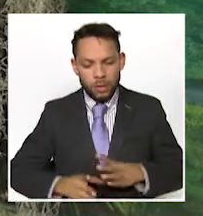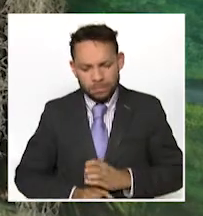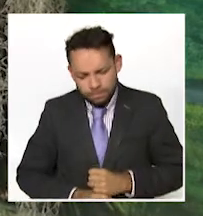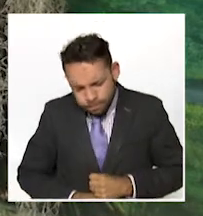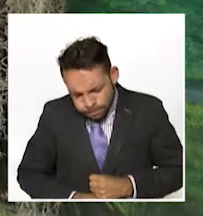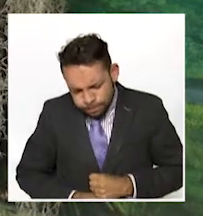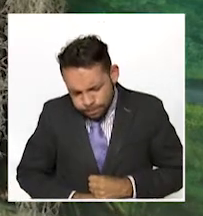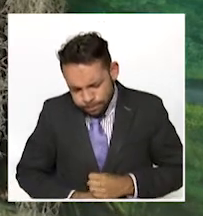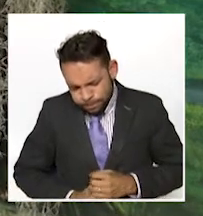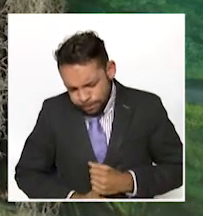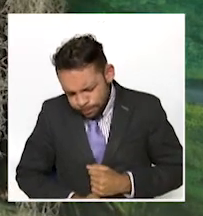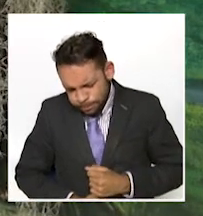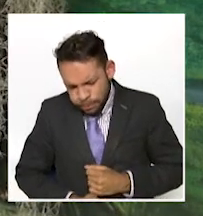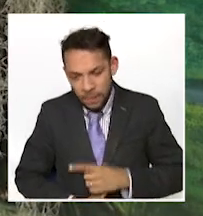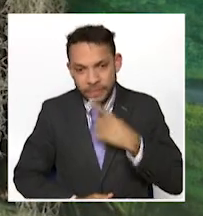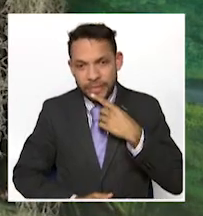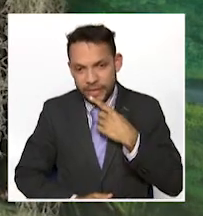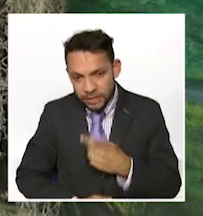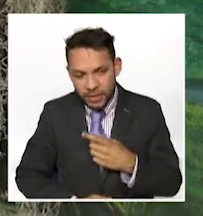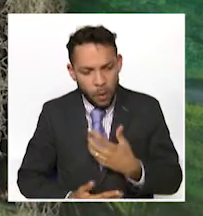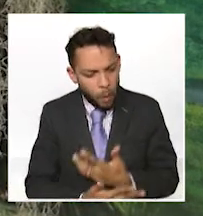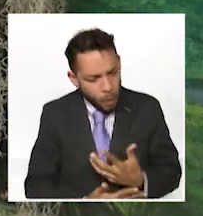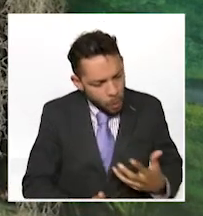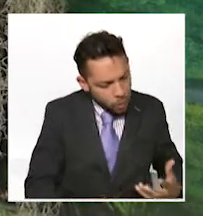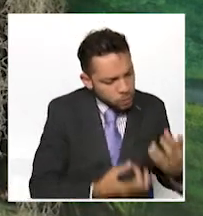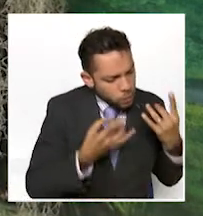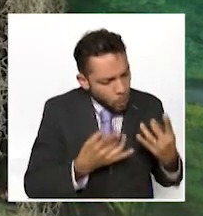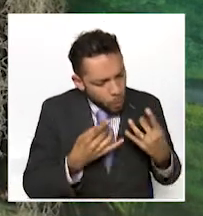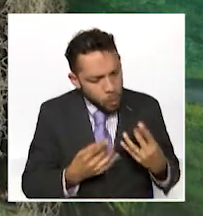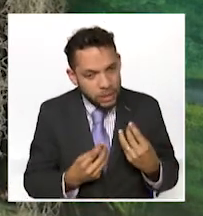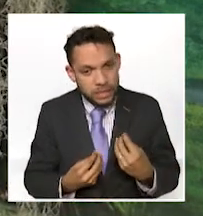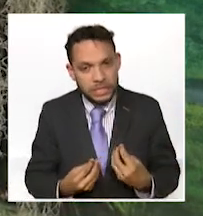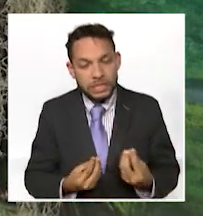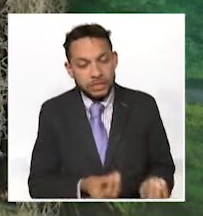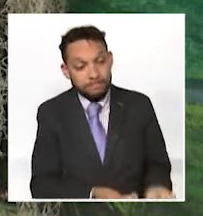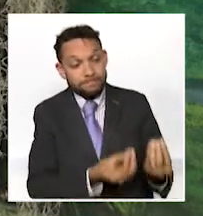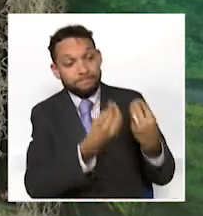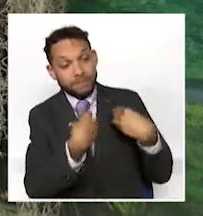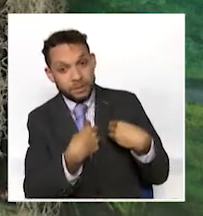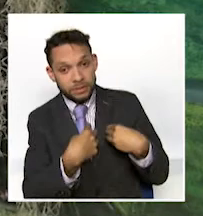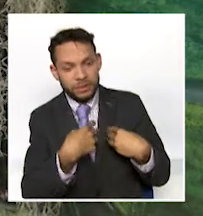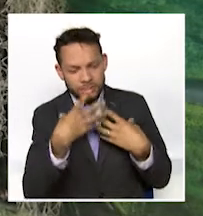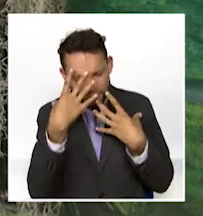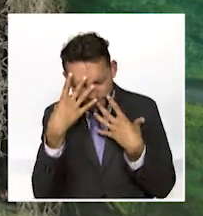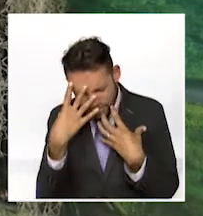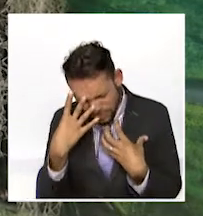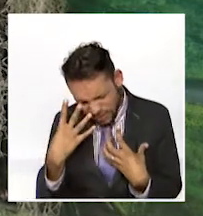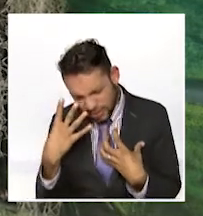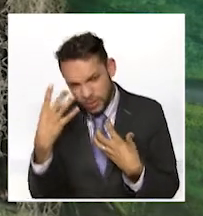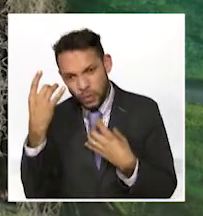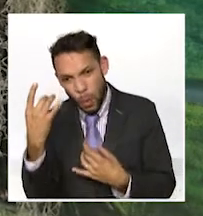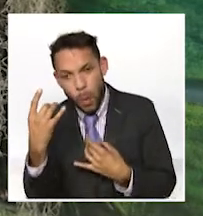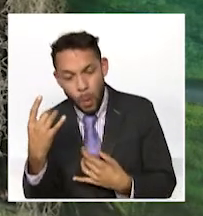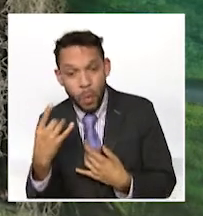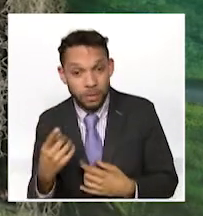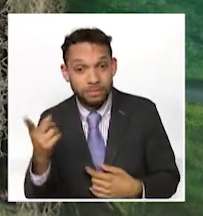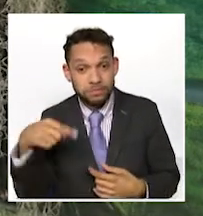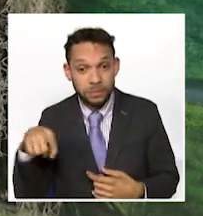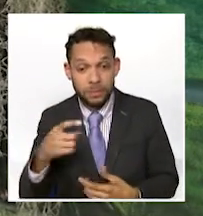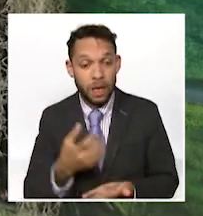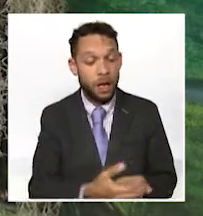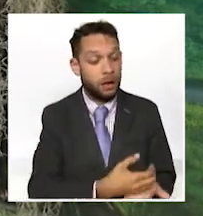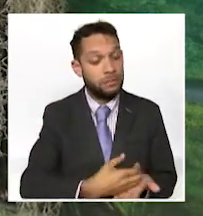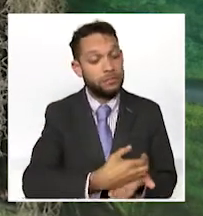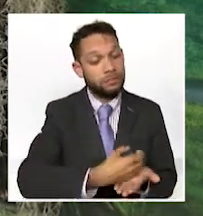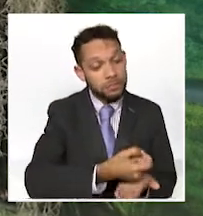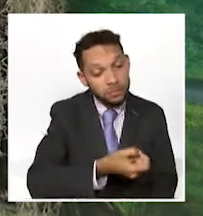tantas cosas que dan dolor de cabeza? Una crisis hipertensiva, un dolor severo en la cabeza. Yo me tomo un medicamento para el dolor